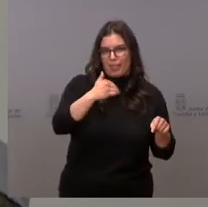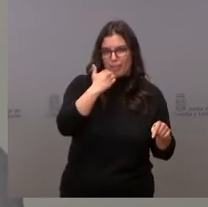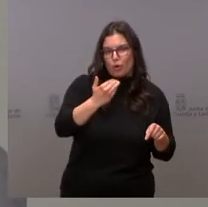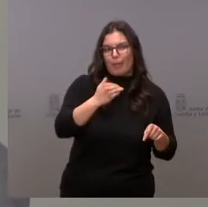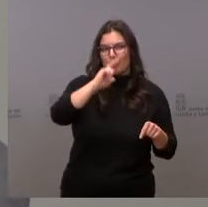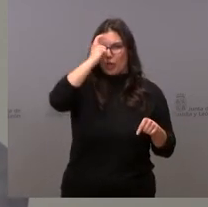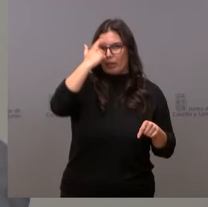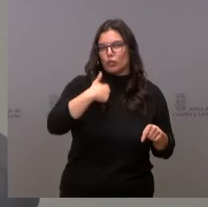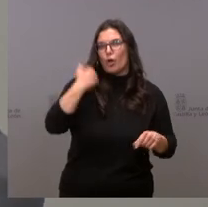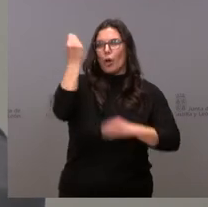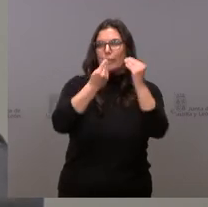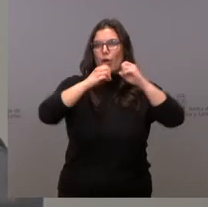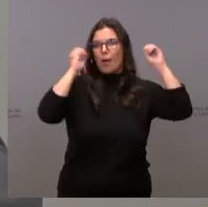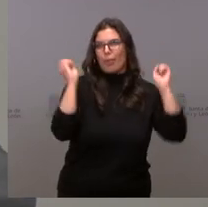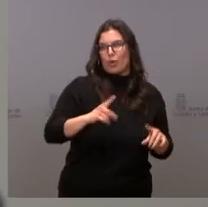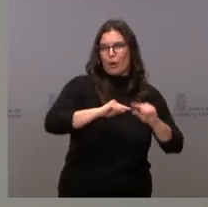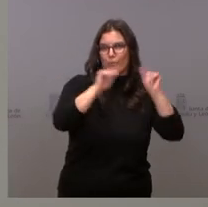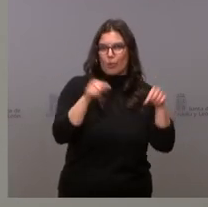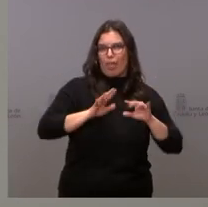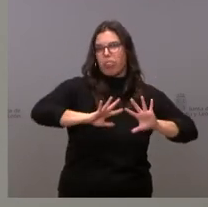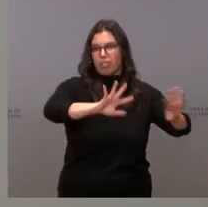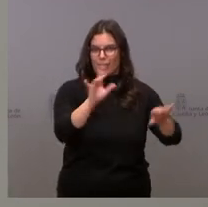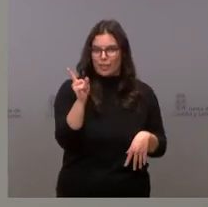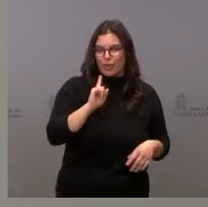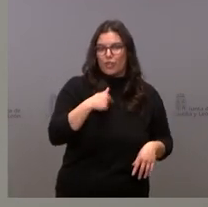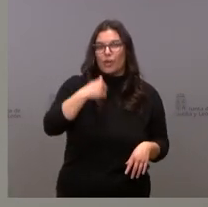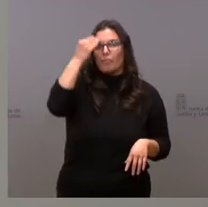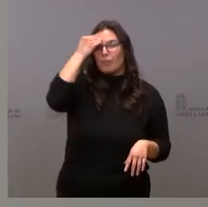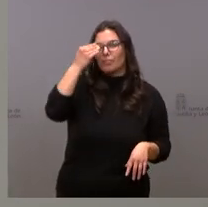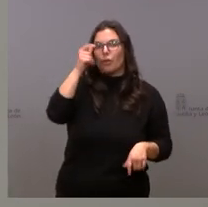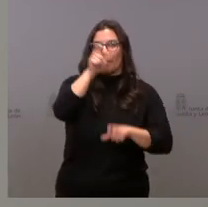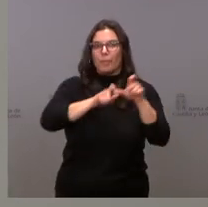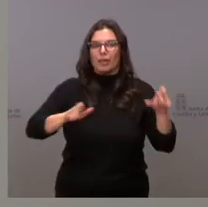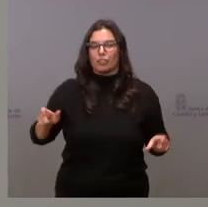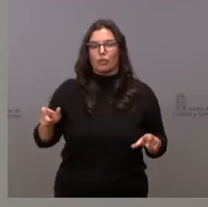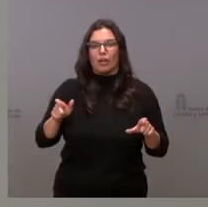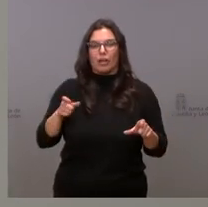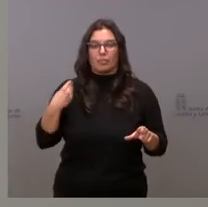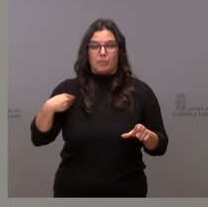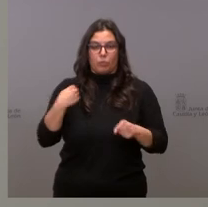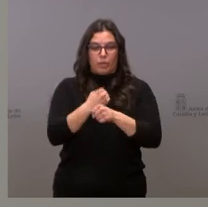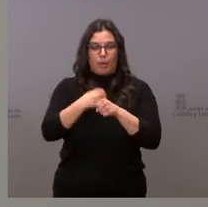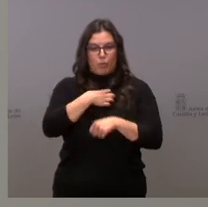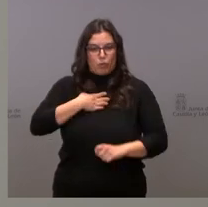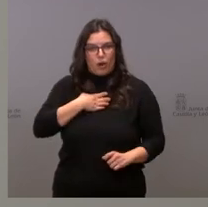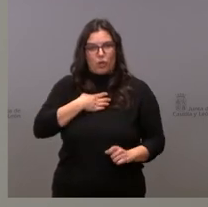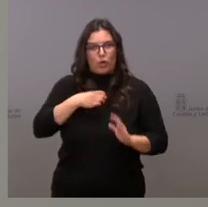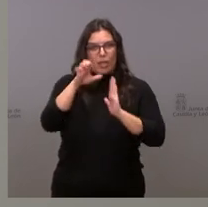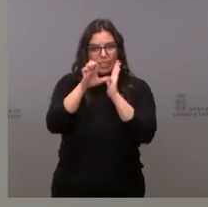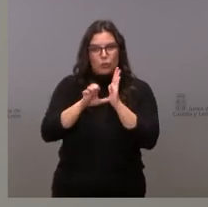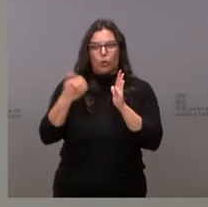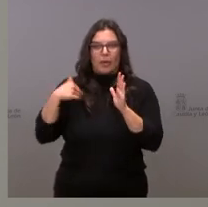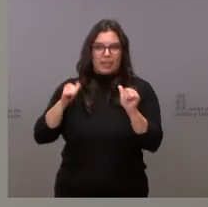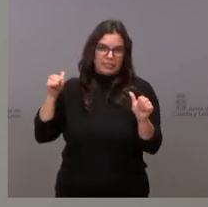que lo hagan por abandonar la provincia de zamora yo creo que los que somos personal estatutario y tenemos una carrera una